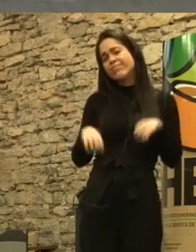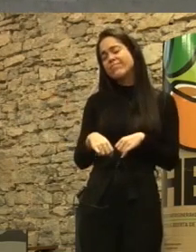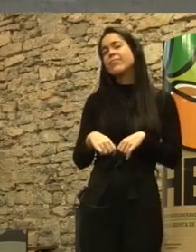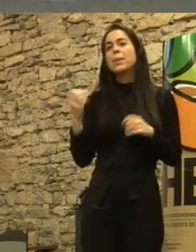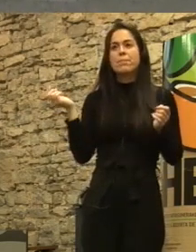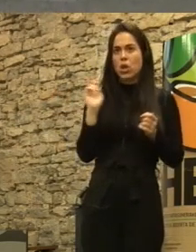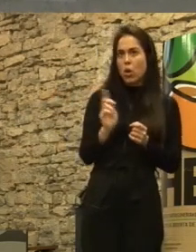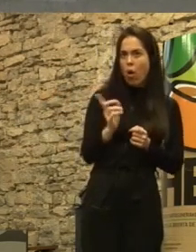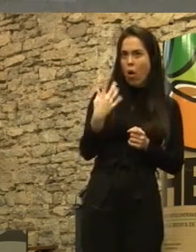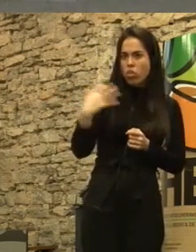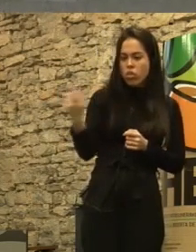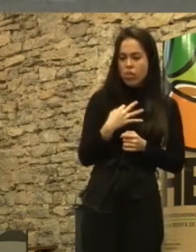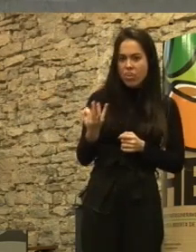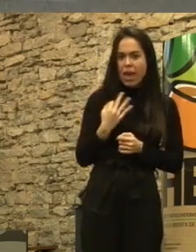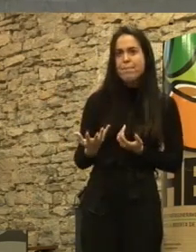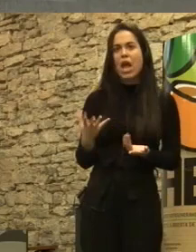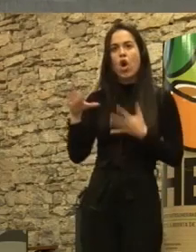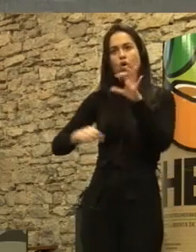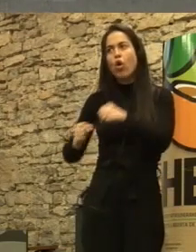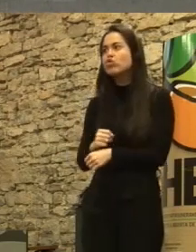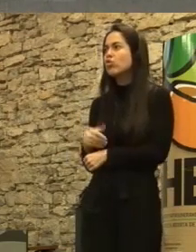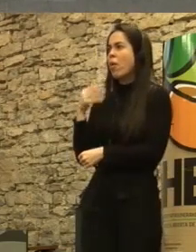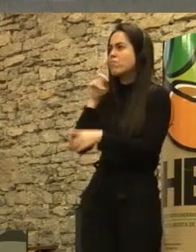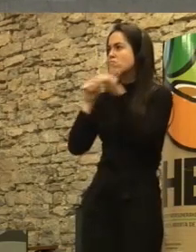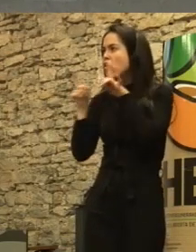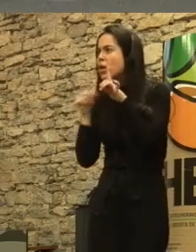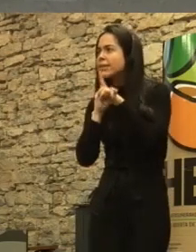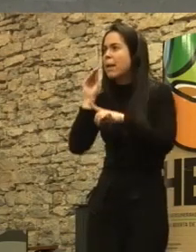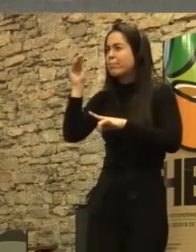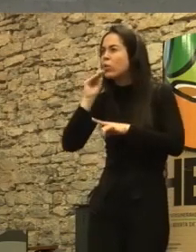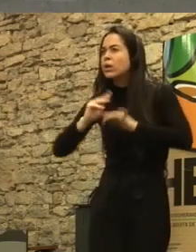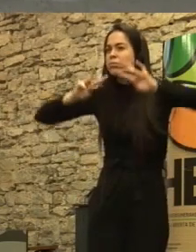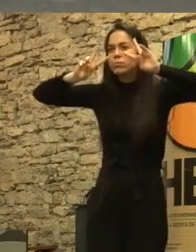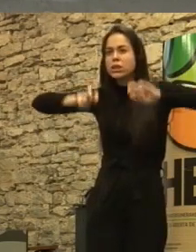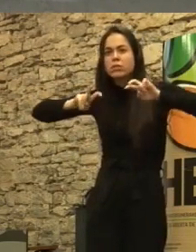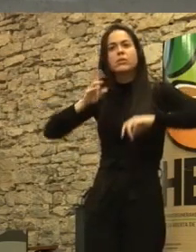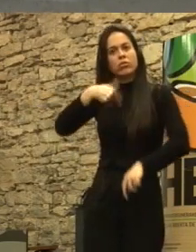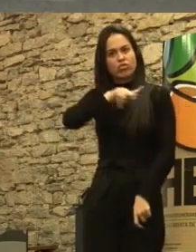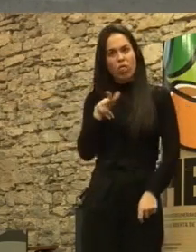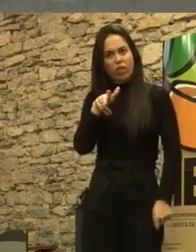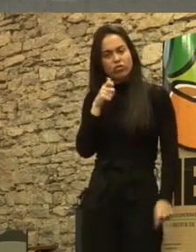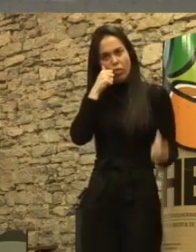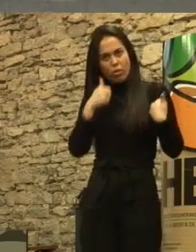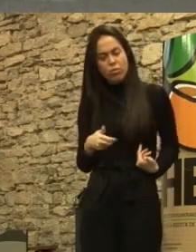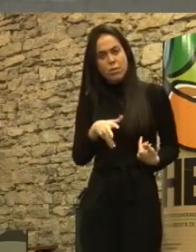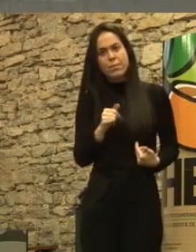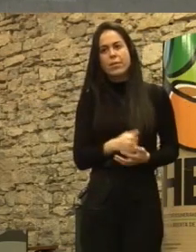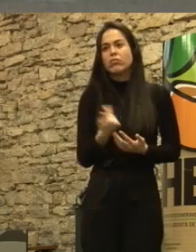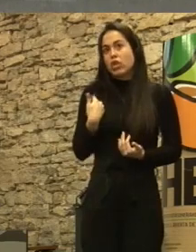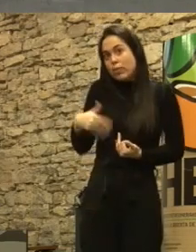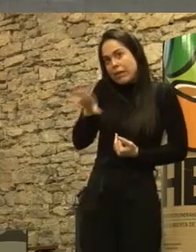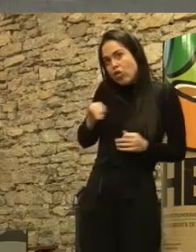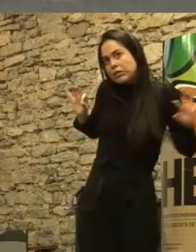cartas de queja, quéjate a consumo, haz cosas, que a veces se cambian las cosas, es nuestro derecho, e insisto, a lo mejor también nuestro deber ciudadano, por lo menos yo muchas veces lo entiendo